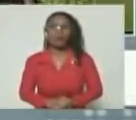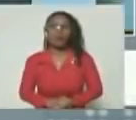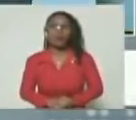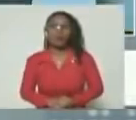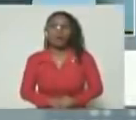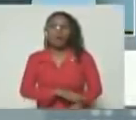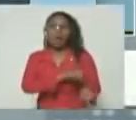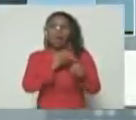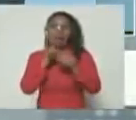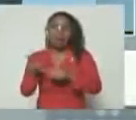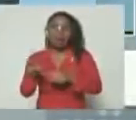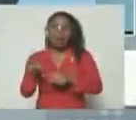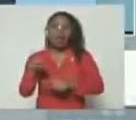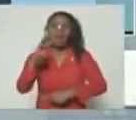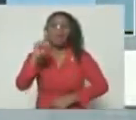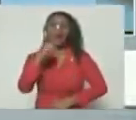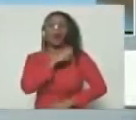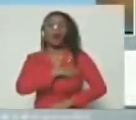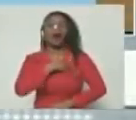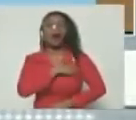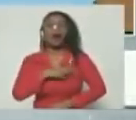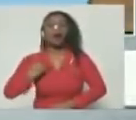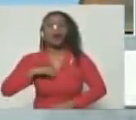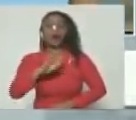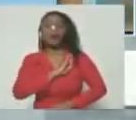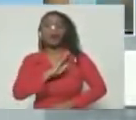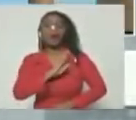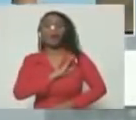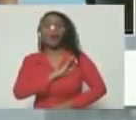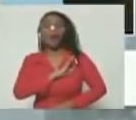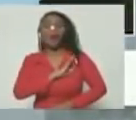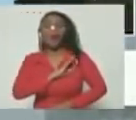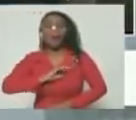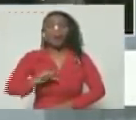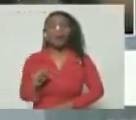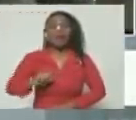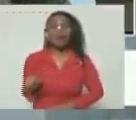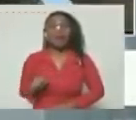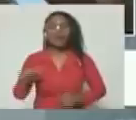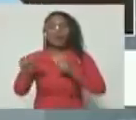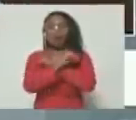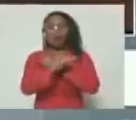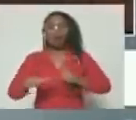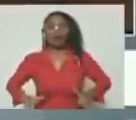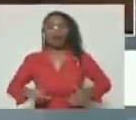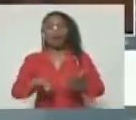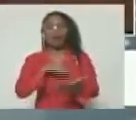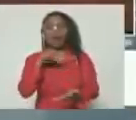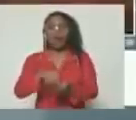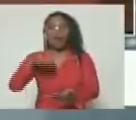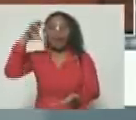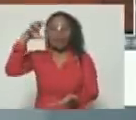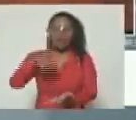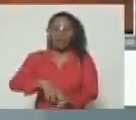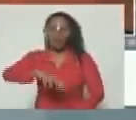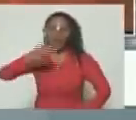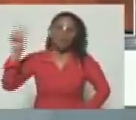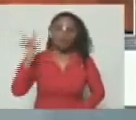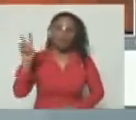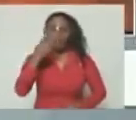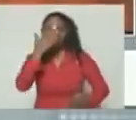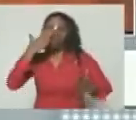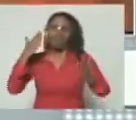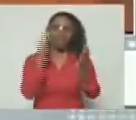Así es la moral de nuestros policías, así es la moral de nuestros guardias nacionales. Así es la moral del Estado venezolano, que se